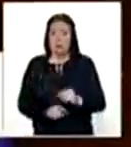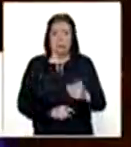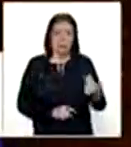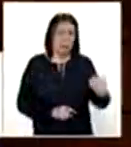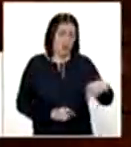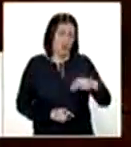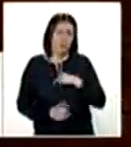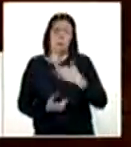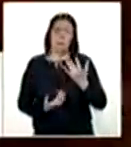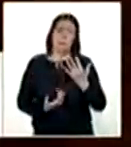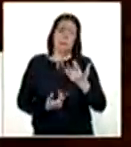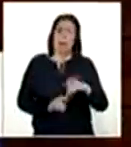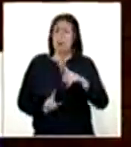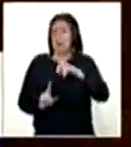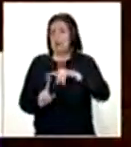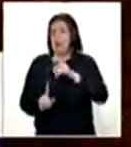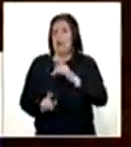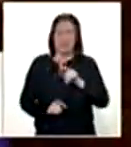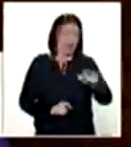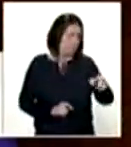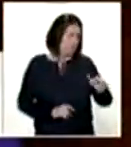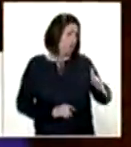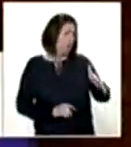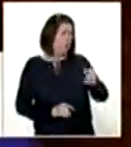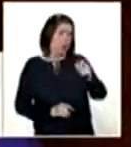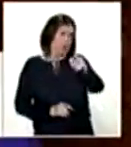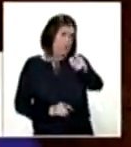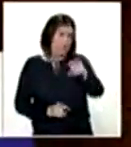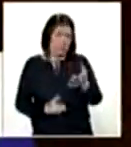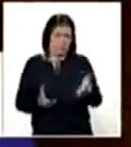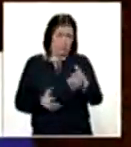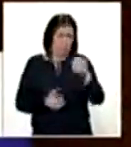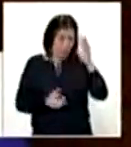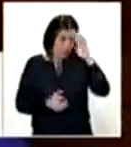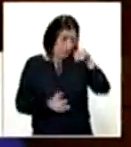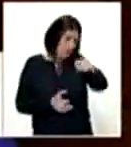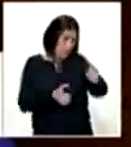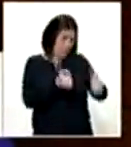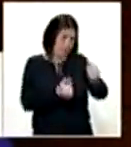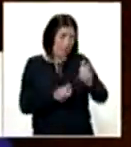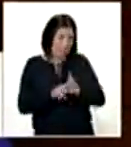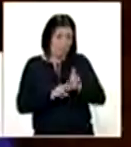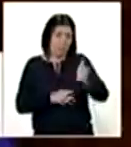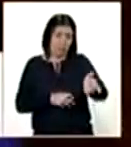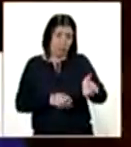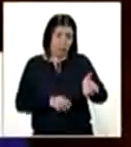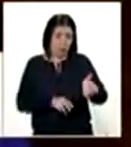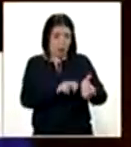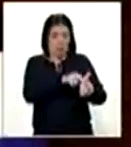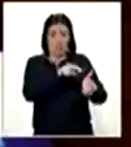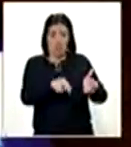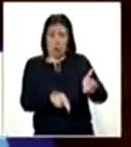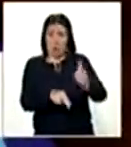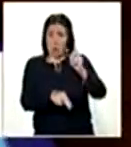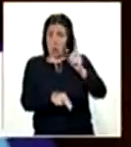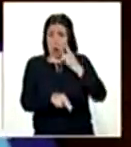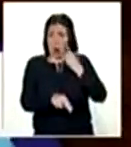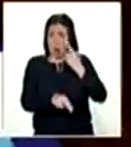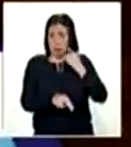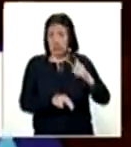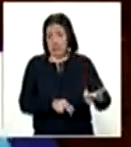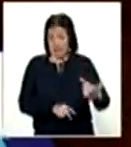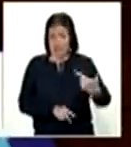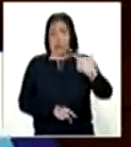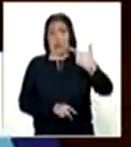Estábamos esperando el taxi y se paró más o menos donde que estaba la policía y bajó un hombre, ¿no?, con arma de